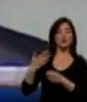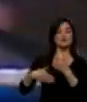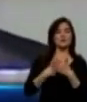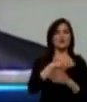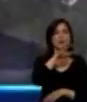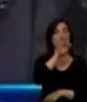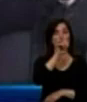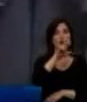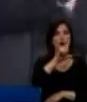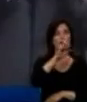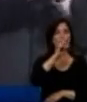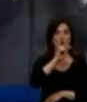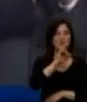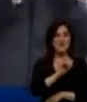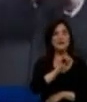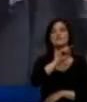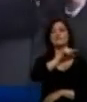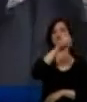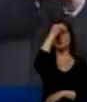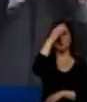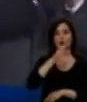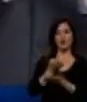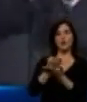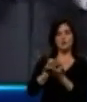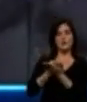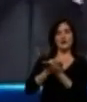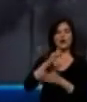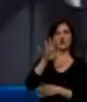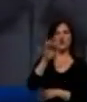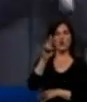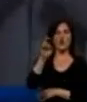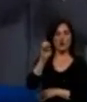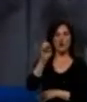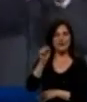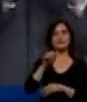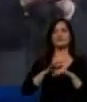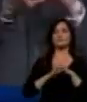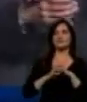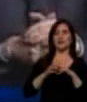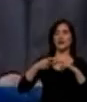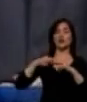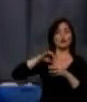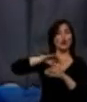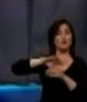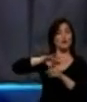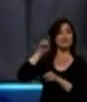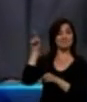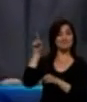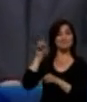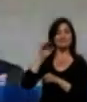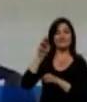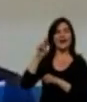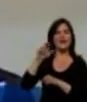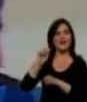der Falconi en Educación, en Economía, Carlos de la Torre, Relaciones Exteriores, María Fernanda Espinosa y Miguel Carvajal